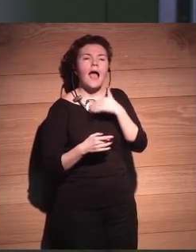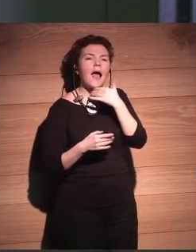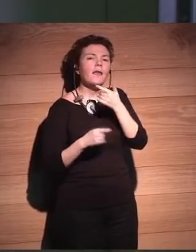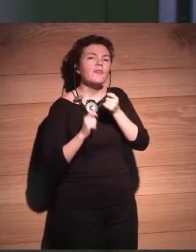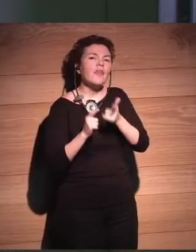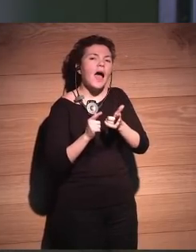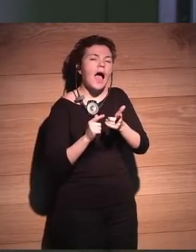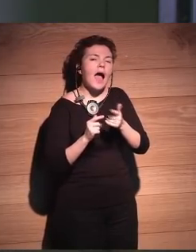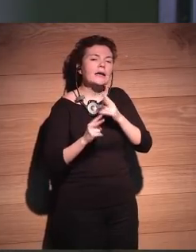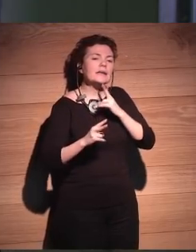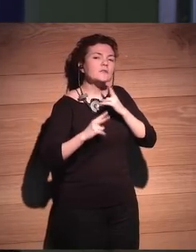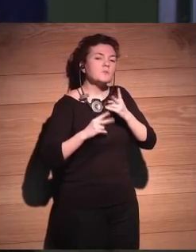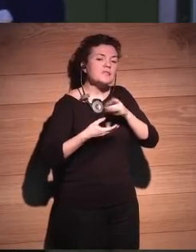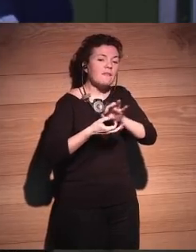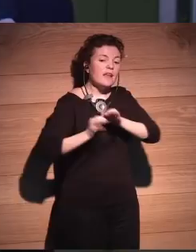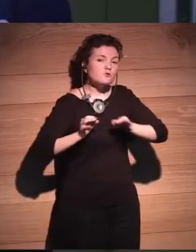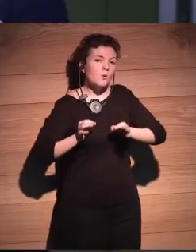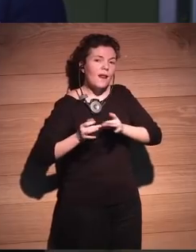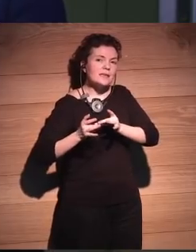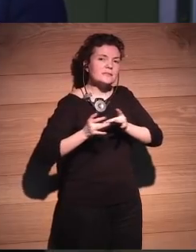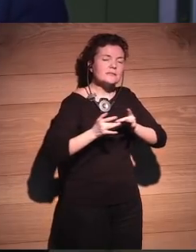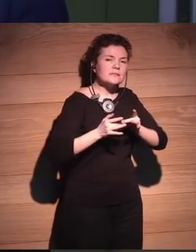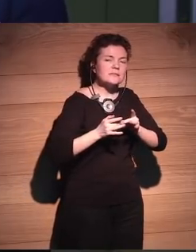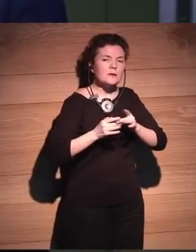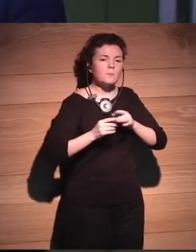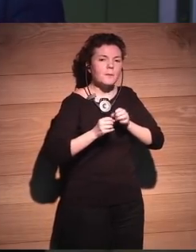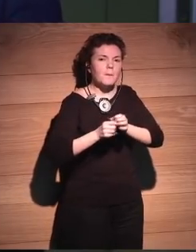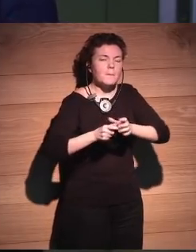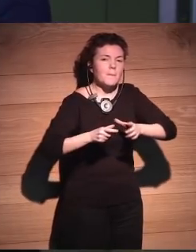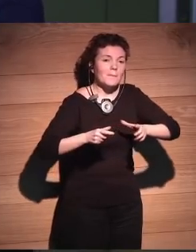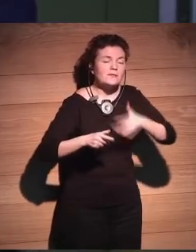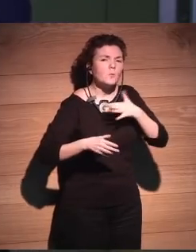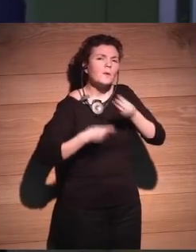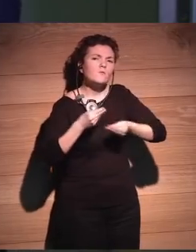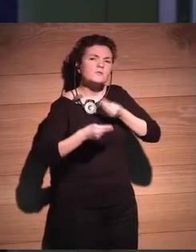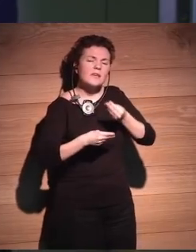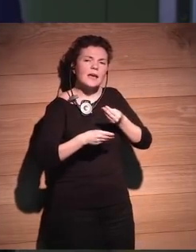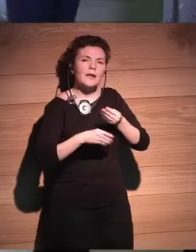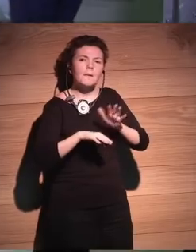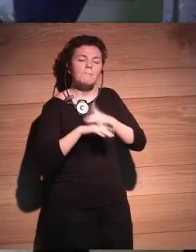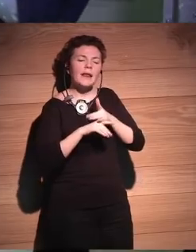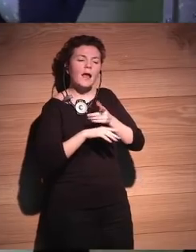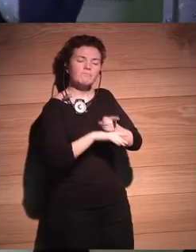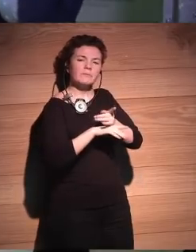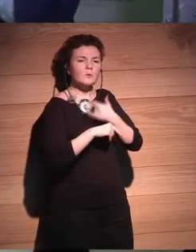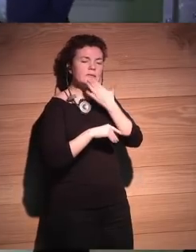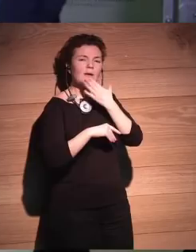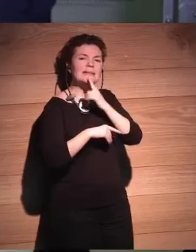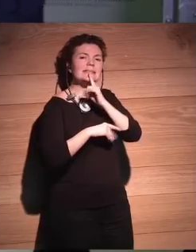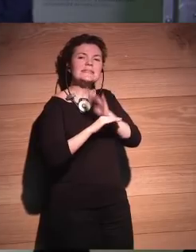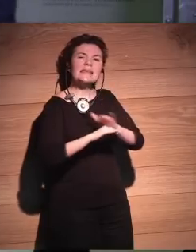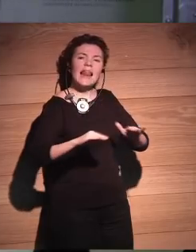liderando la respuesta de las células. Entonces, también esto se puede utilizar para hacer lo que llamamos el silencio